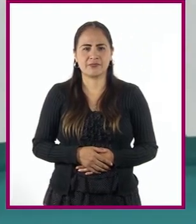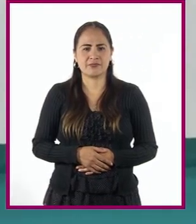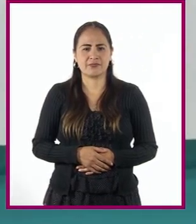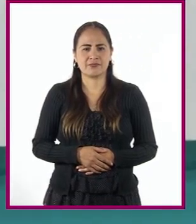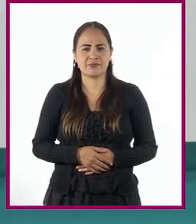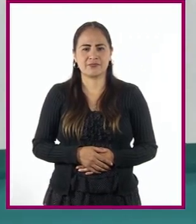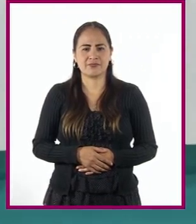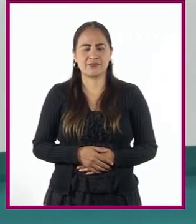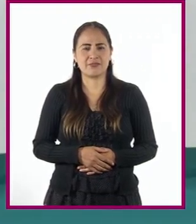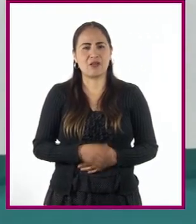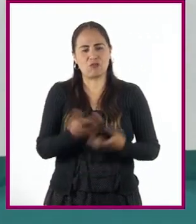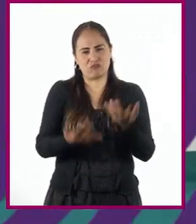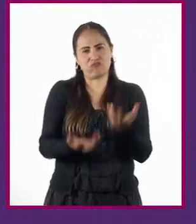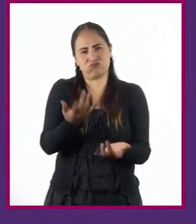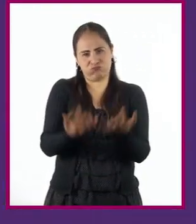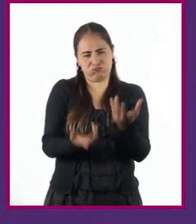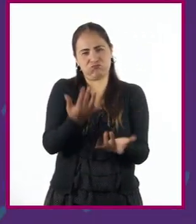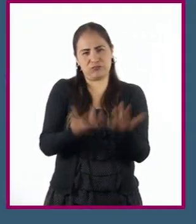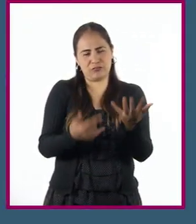Fue un proceso de combustión.